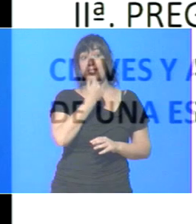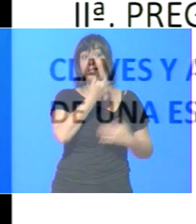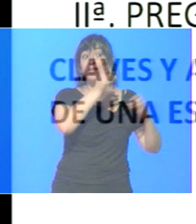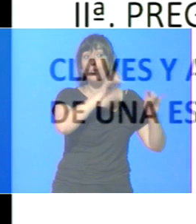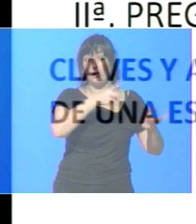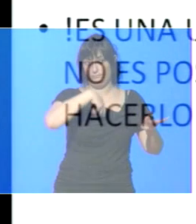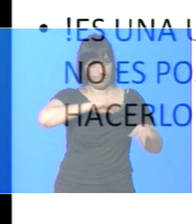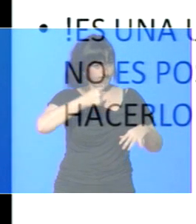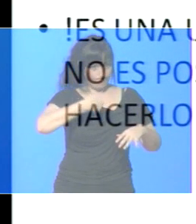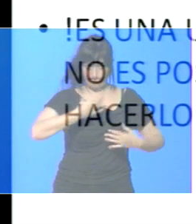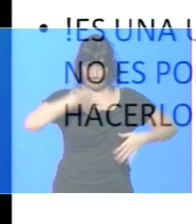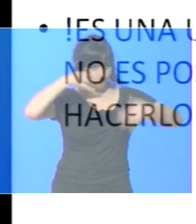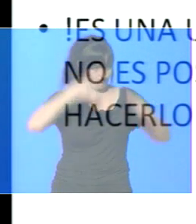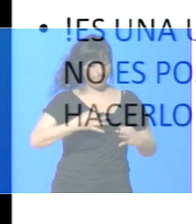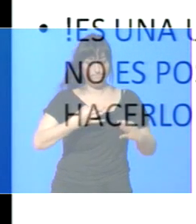que algunas de ellas